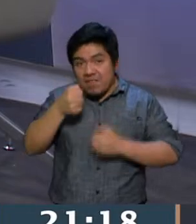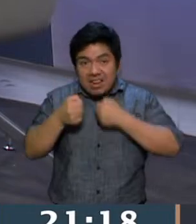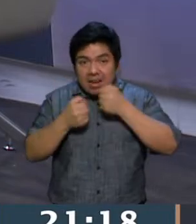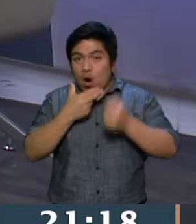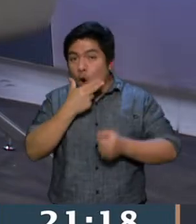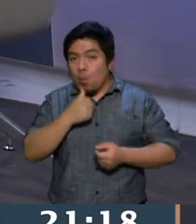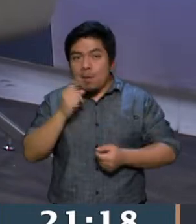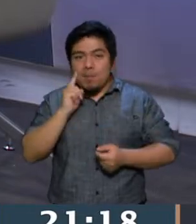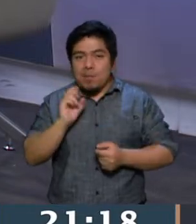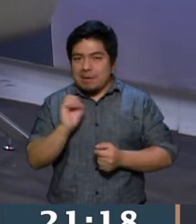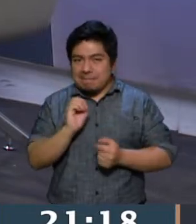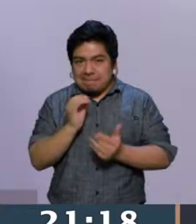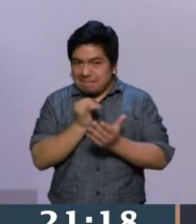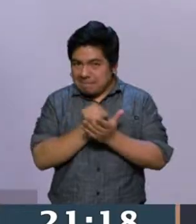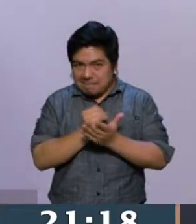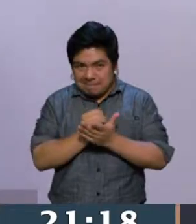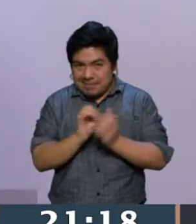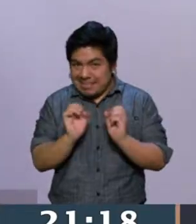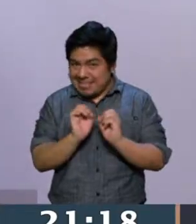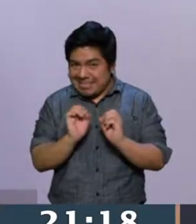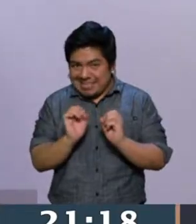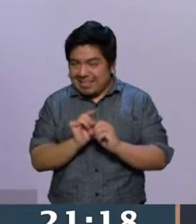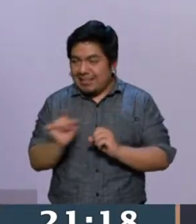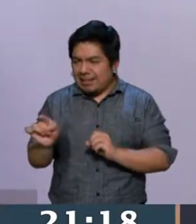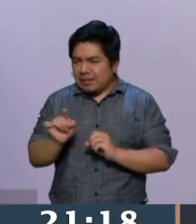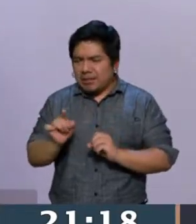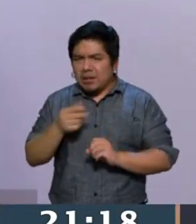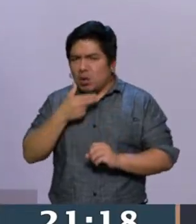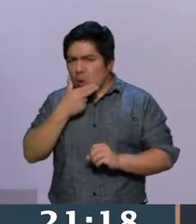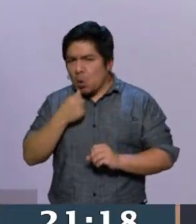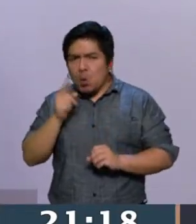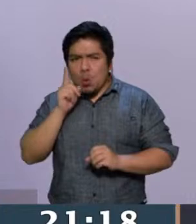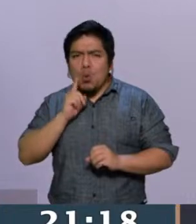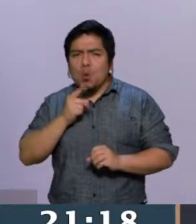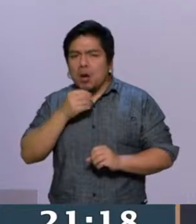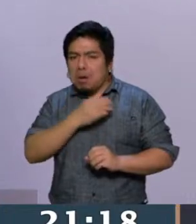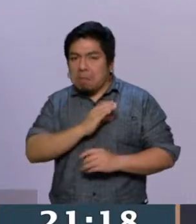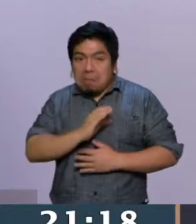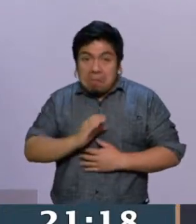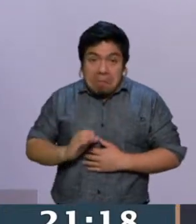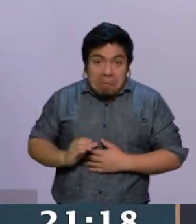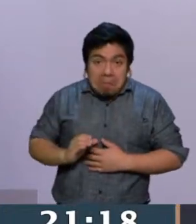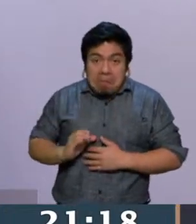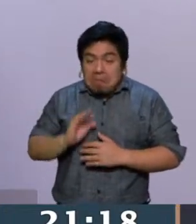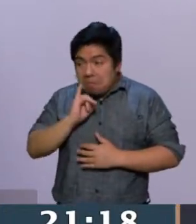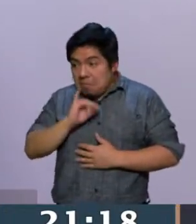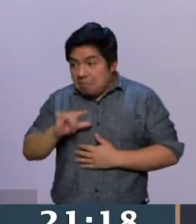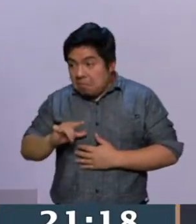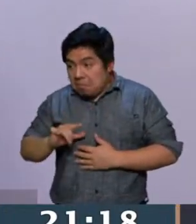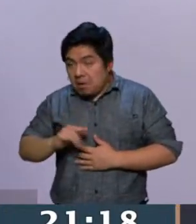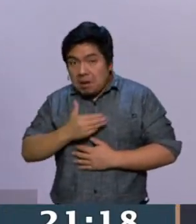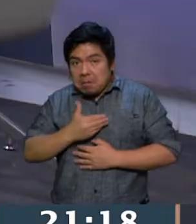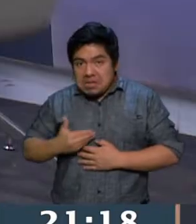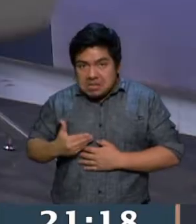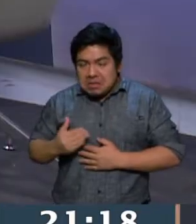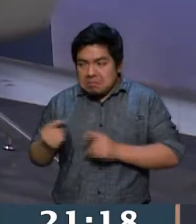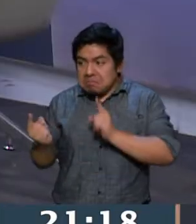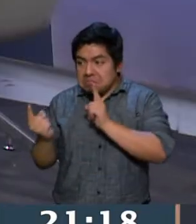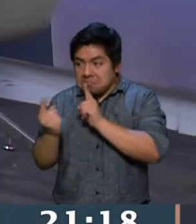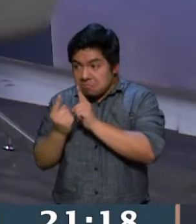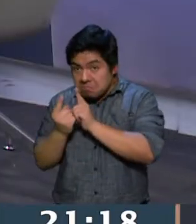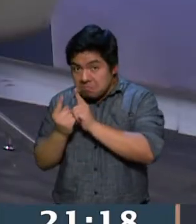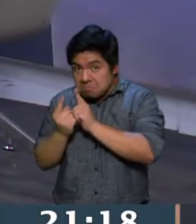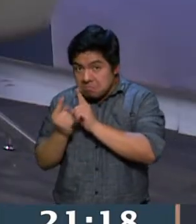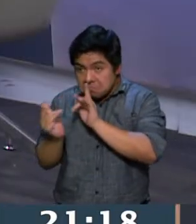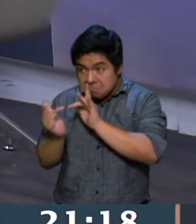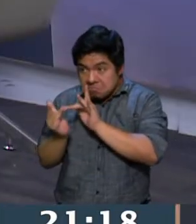quieren hablar de impuestos. ¿Ustedes han tenido algún tipo de acercamiento con candidatos a, no sé, a la jefatura de gobierno, a la presidencia o de algún cargo de elección popular?